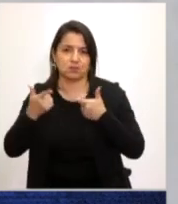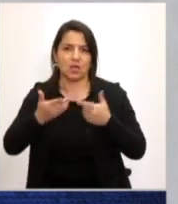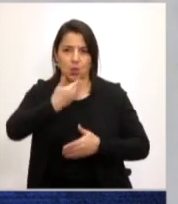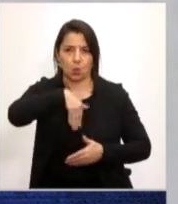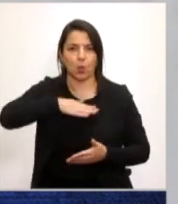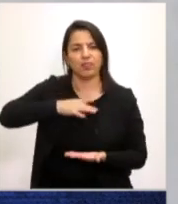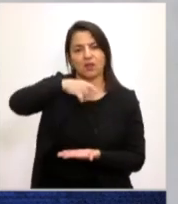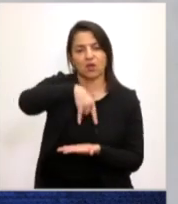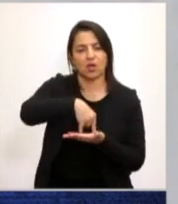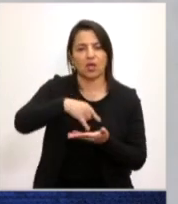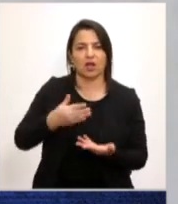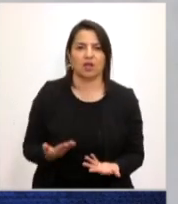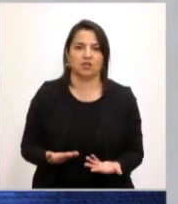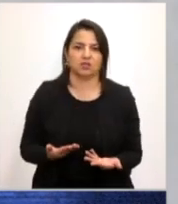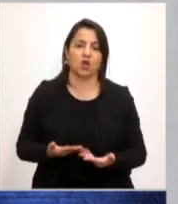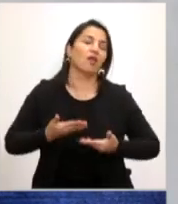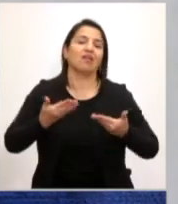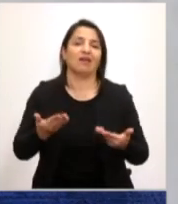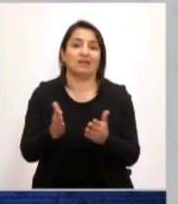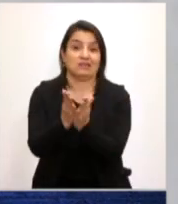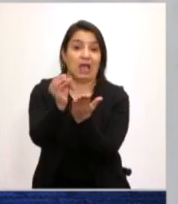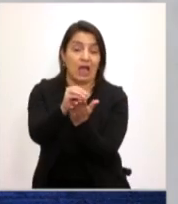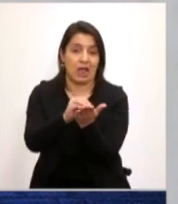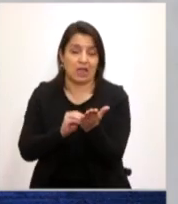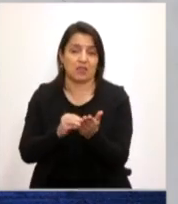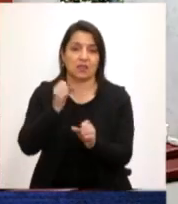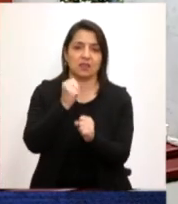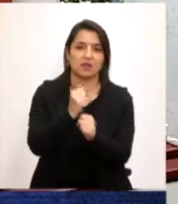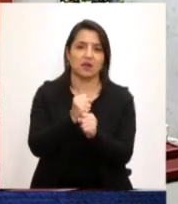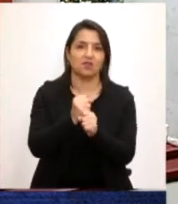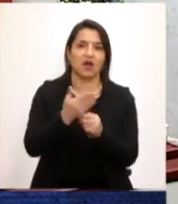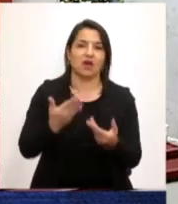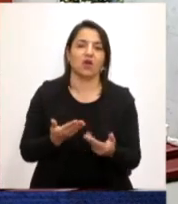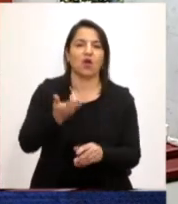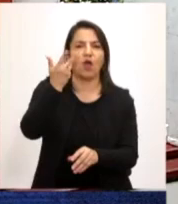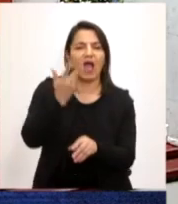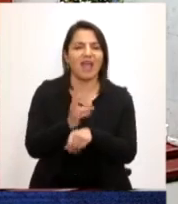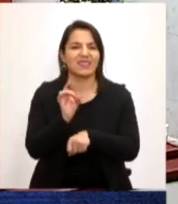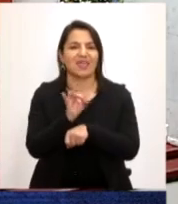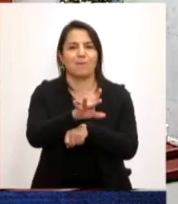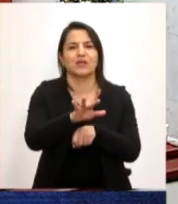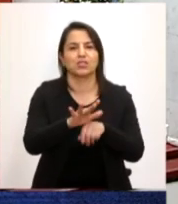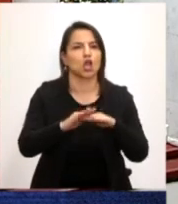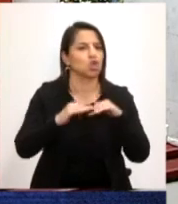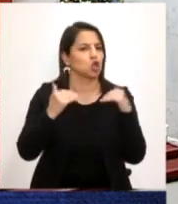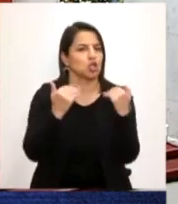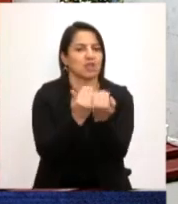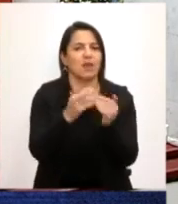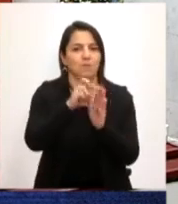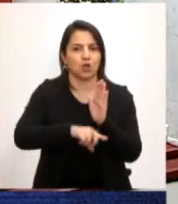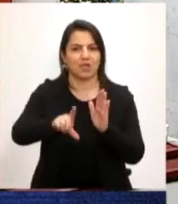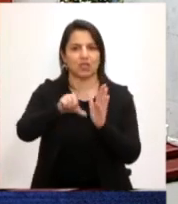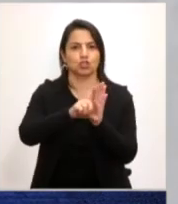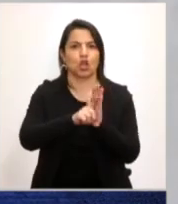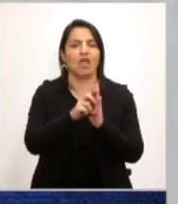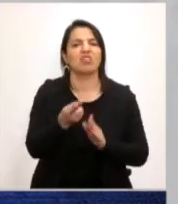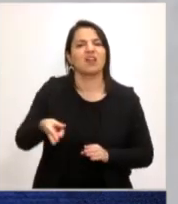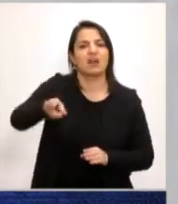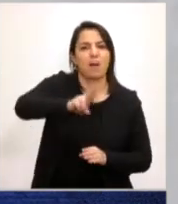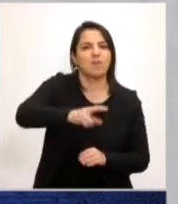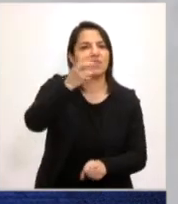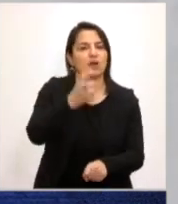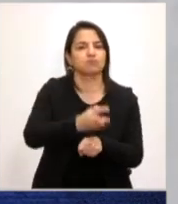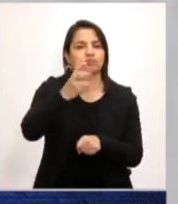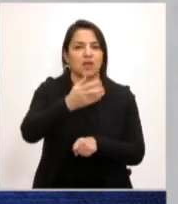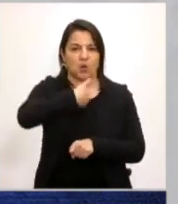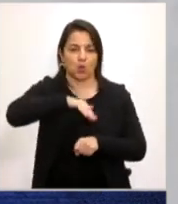Congreso. De esta agenda de trabajo se encuentran despachados totalmente el proyecto de ley de reincidencia. Desde nuestra